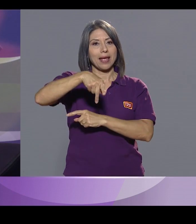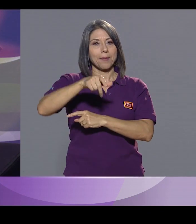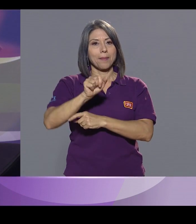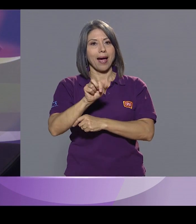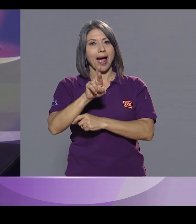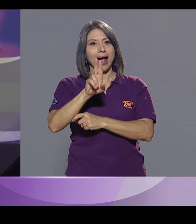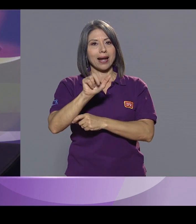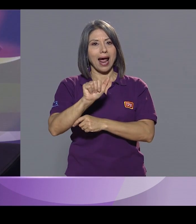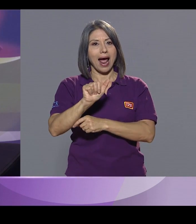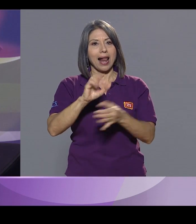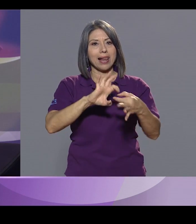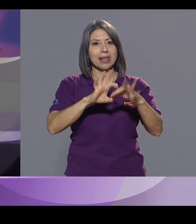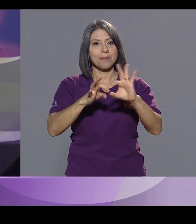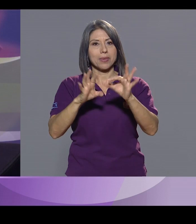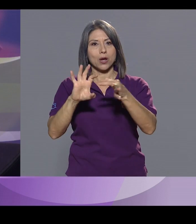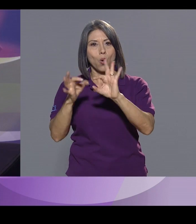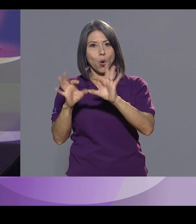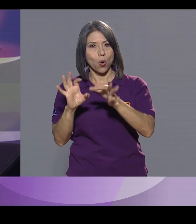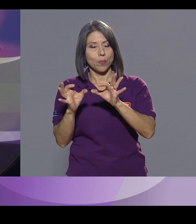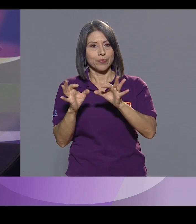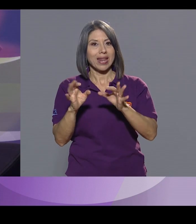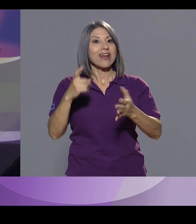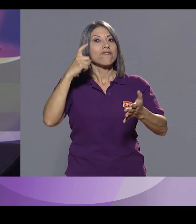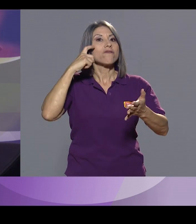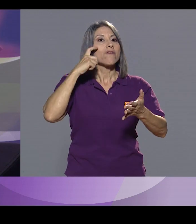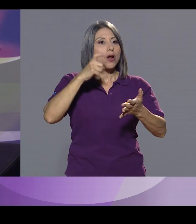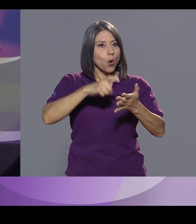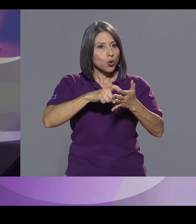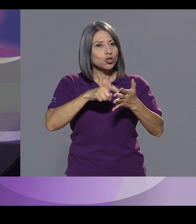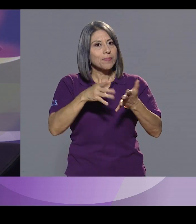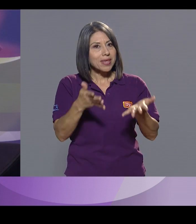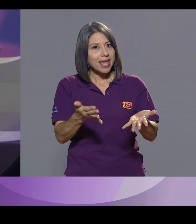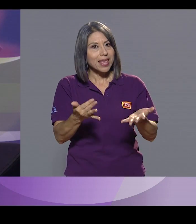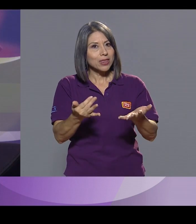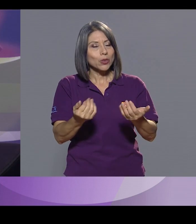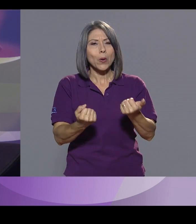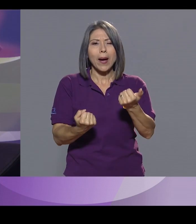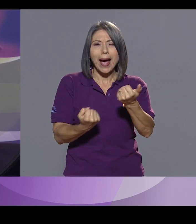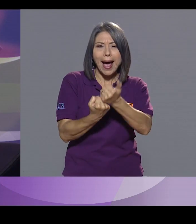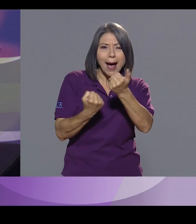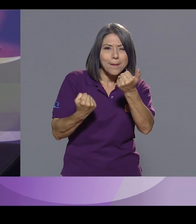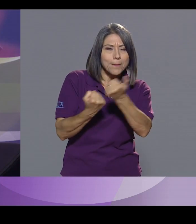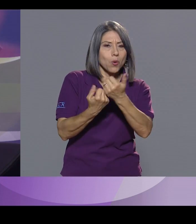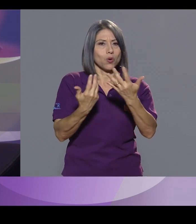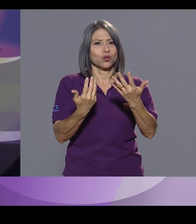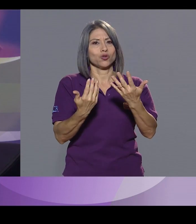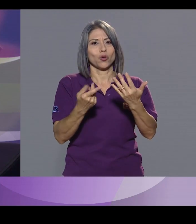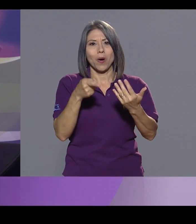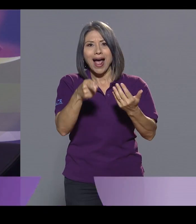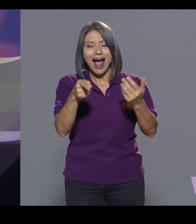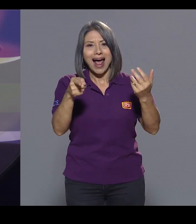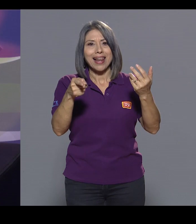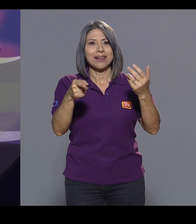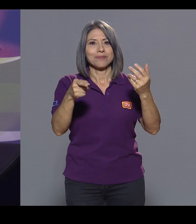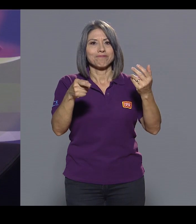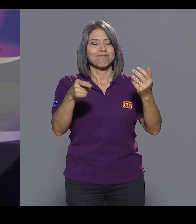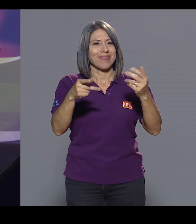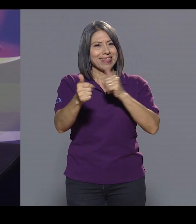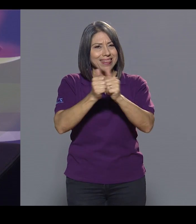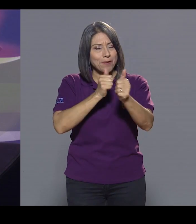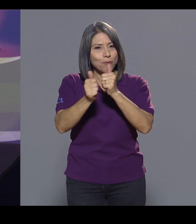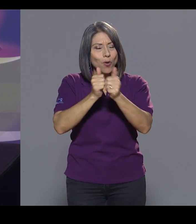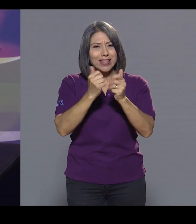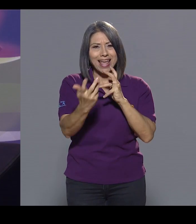paralímpico, el reconocimiento, el apoyo, inclusive la sombrilla más grande que es el deporte